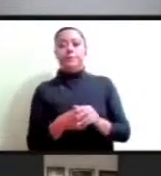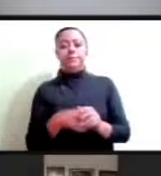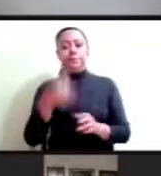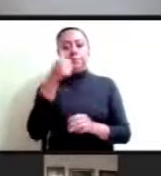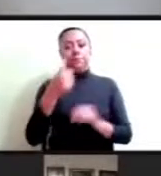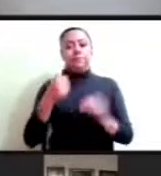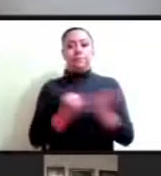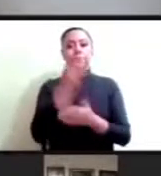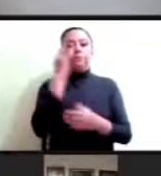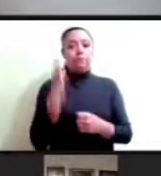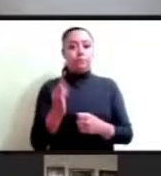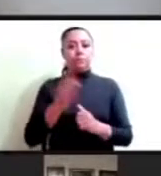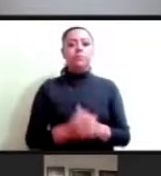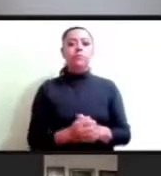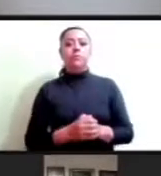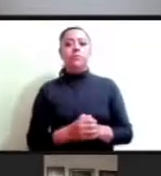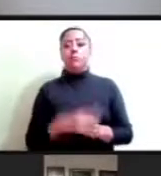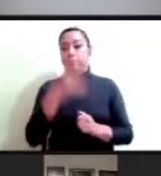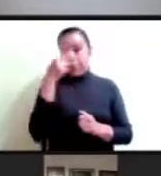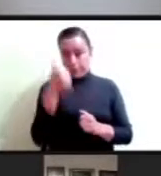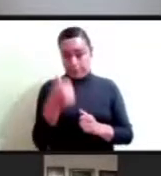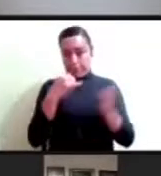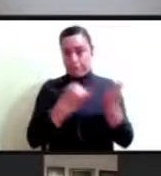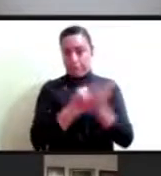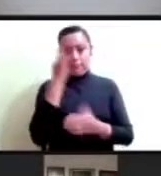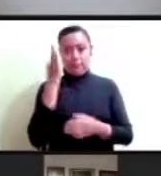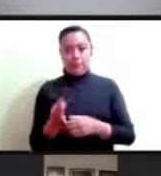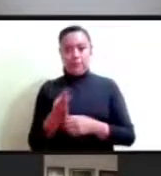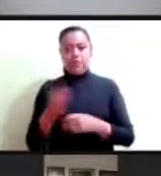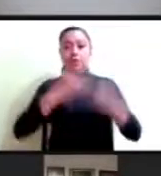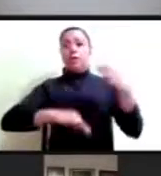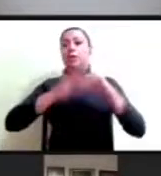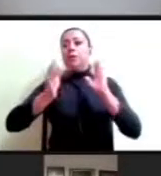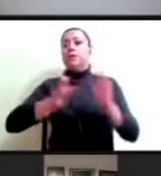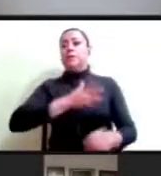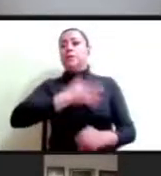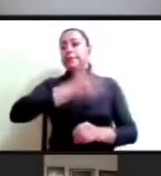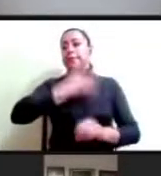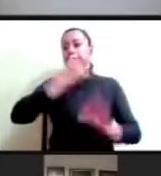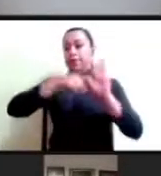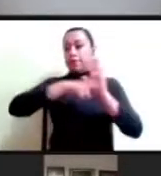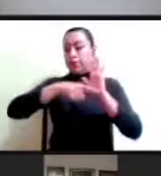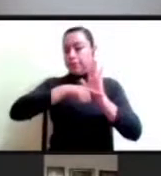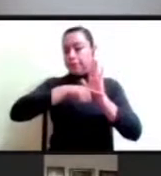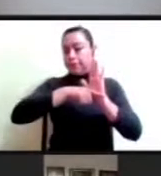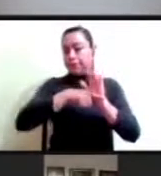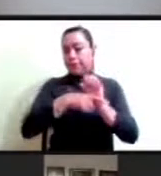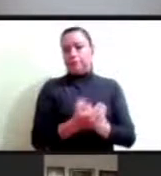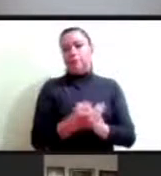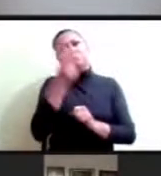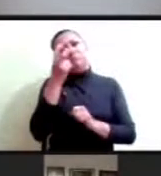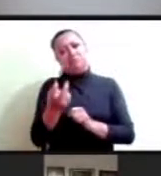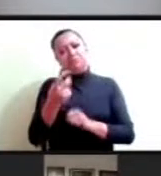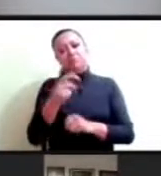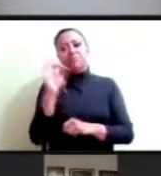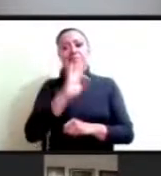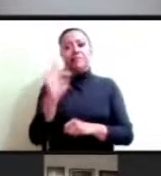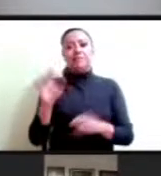6 dictámenes y los 6 dictámenes fueron en sentido negativo, que se pudieron haber resuelto